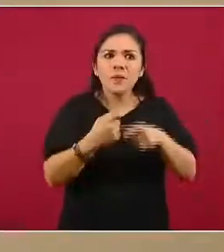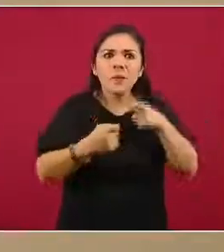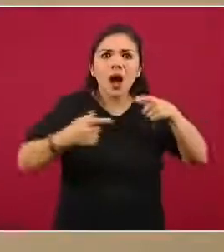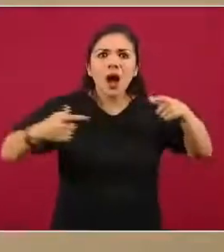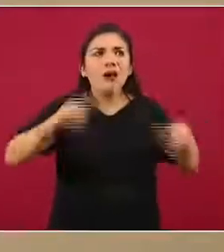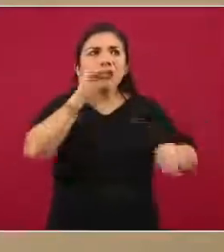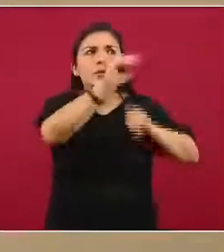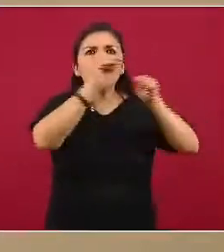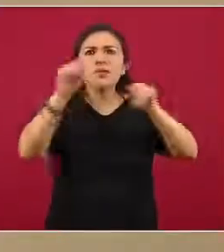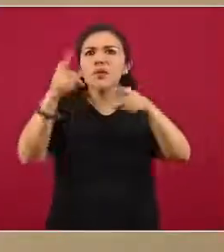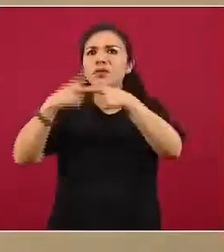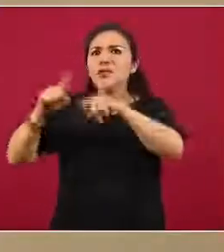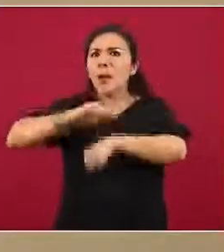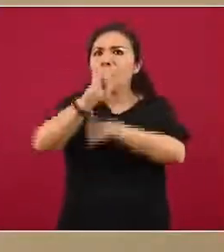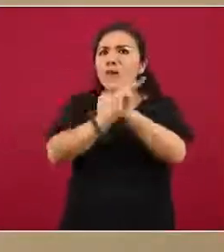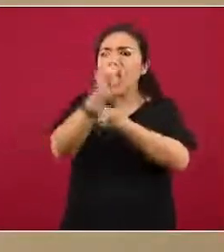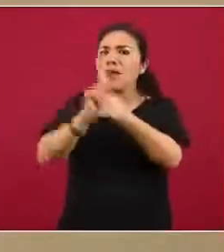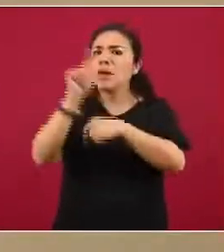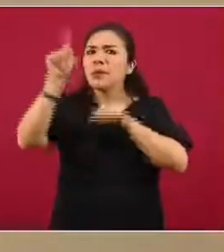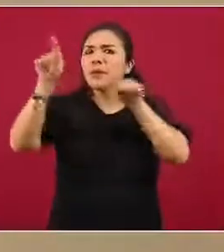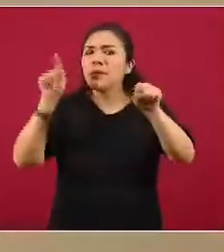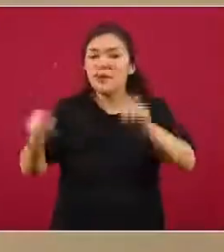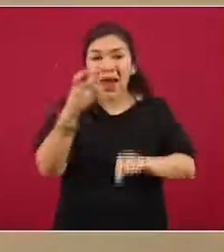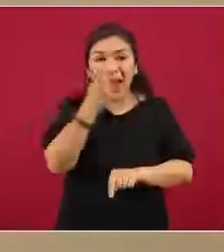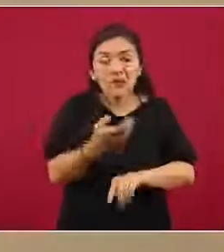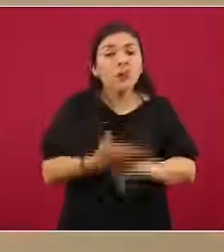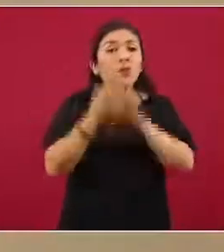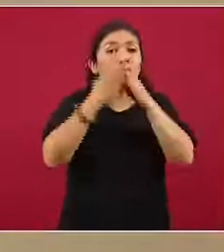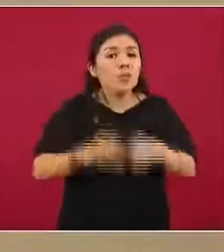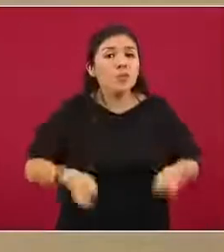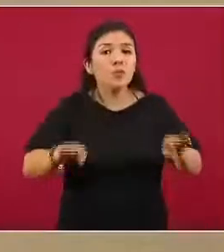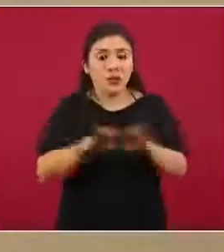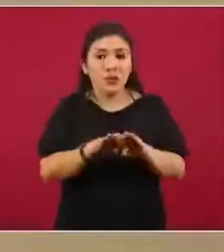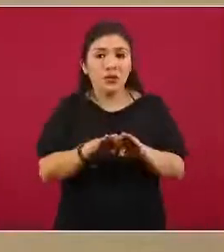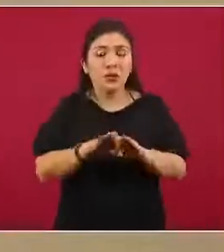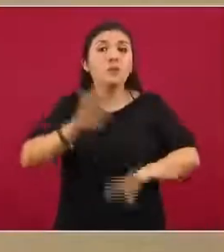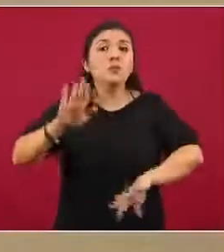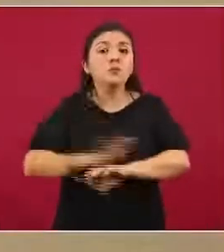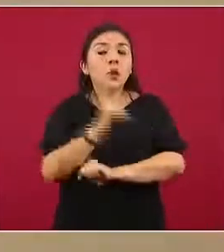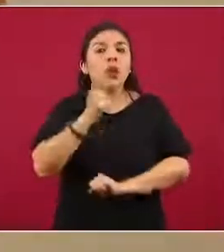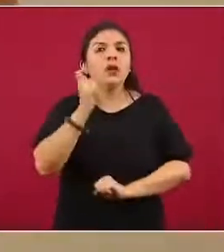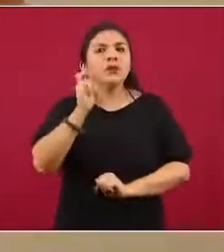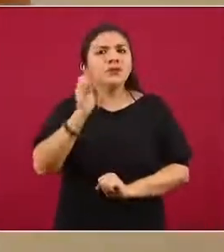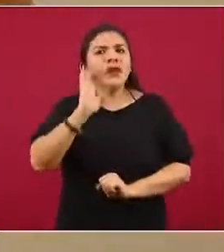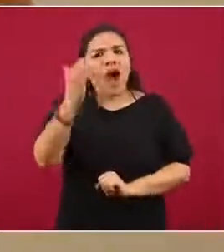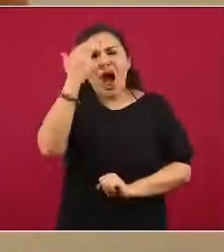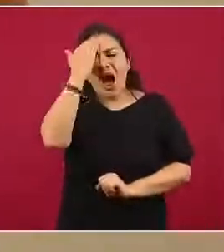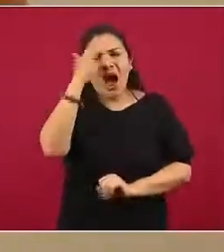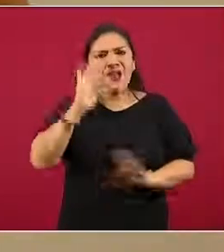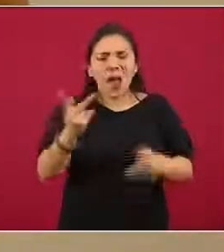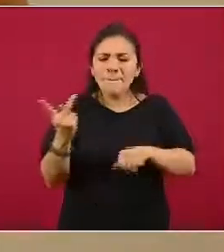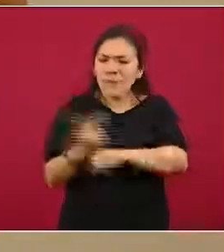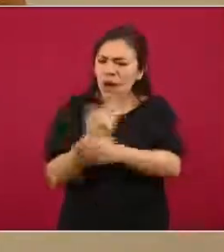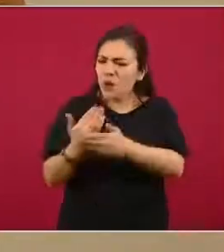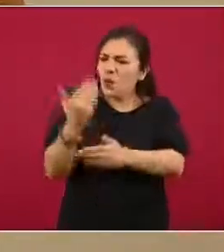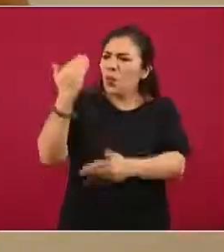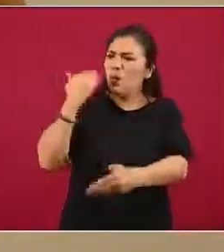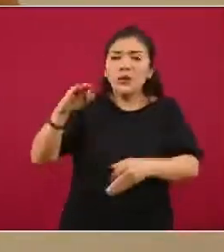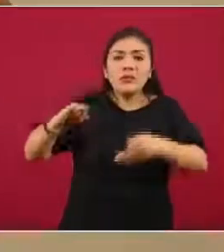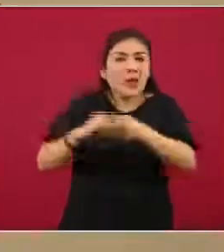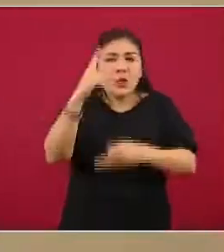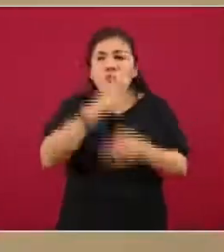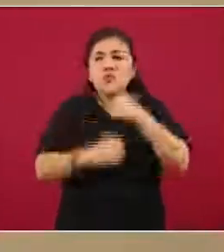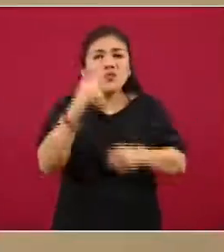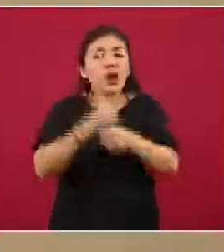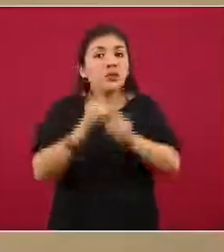diferentes países. Y esto es sumamente importante porque conocemos que ya ha pasado mucho tiempo, prácticamente un año desde